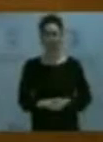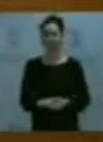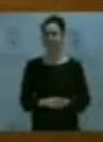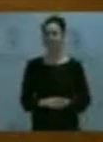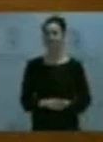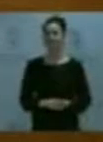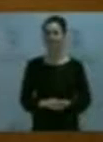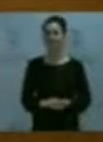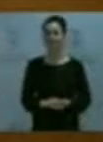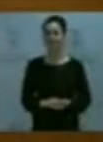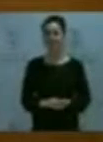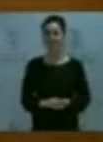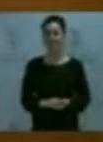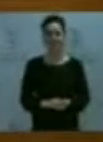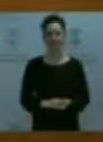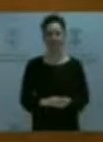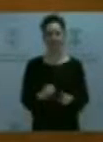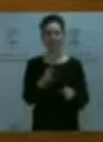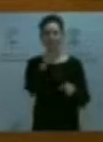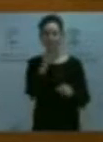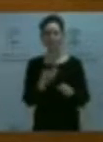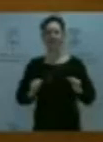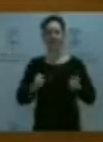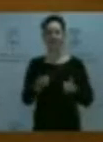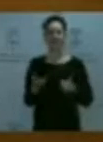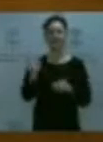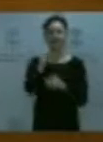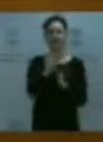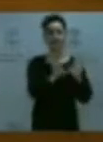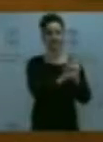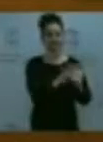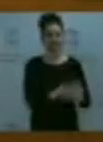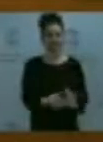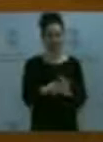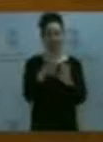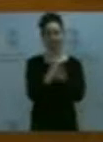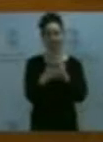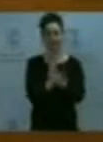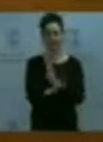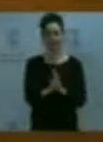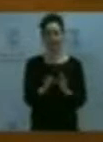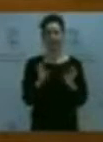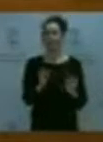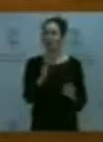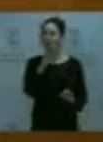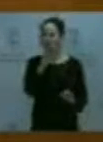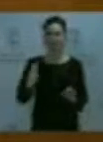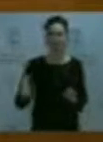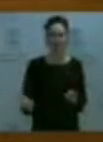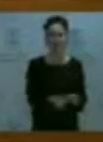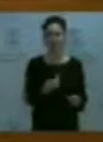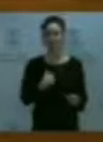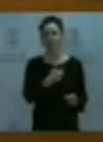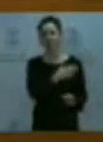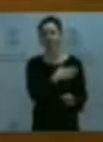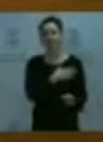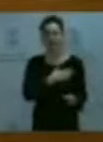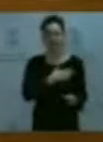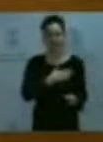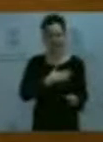esta iniciativa legislativa y por varias razones más que yo voy a tratar de ir explicándoles